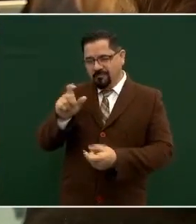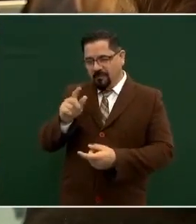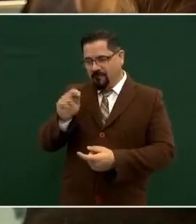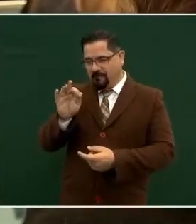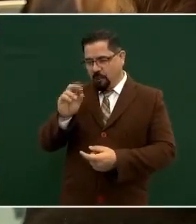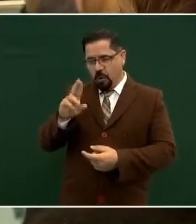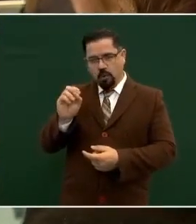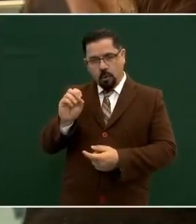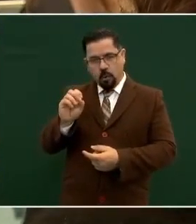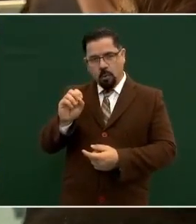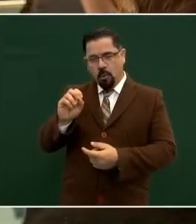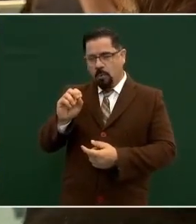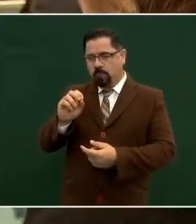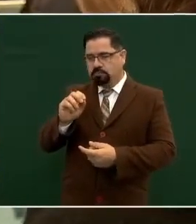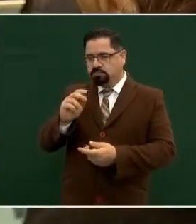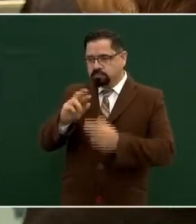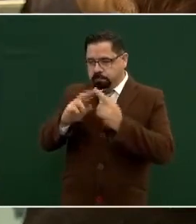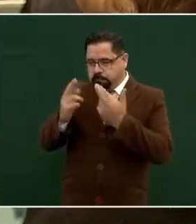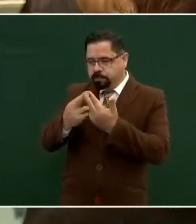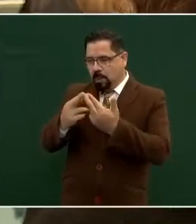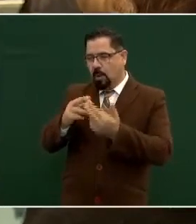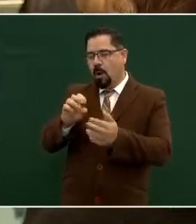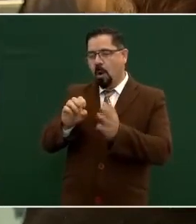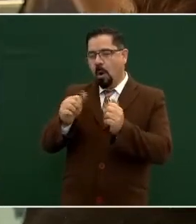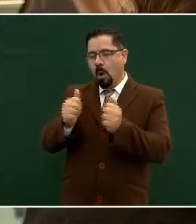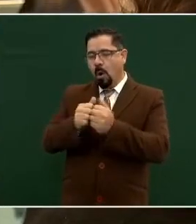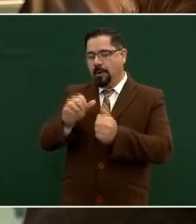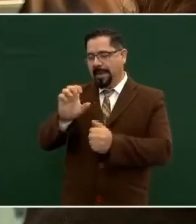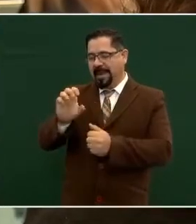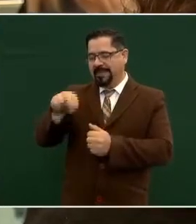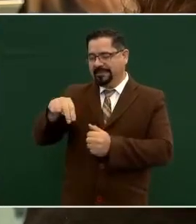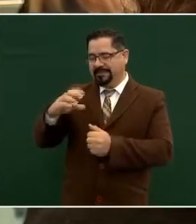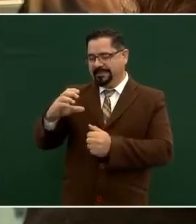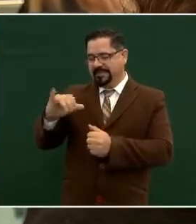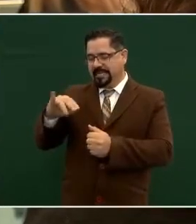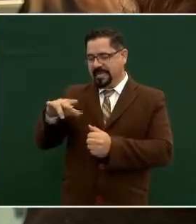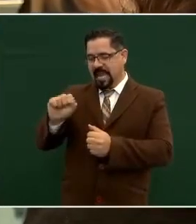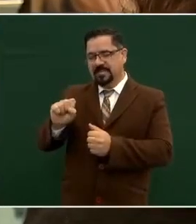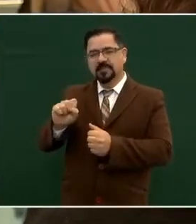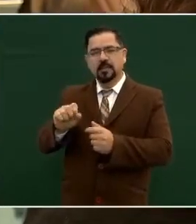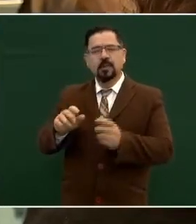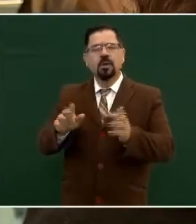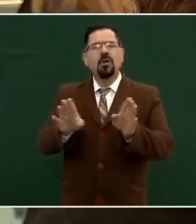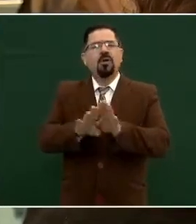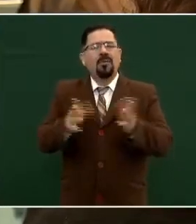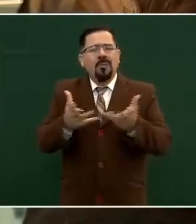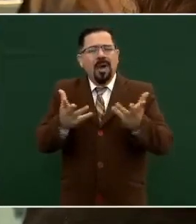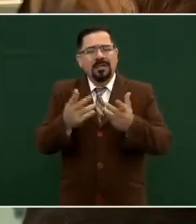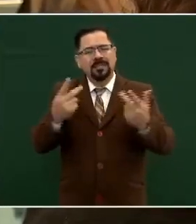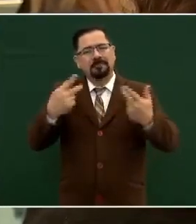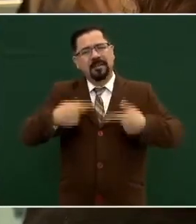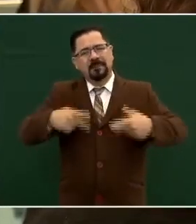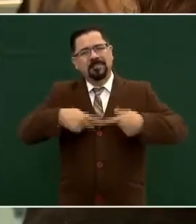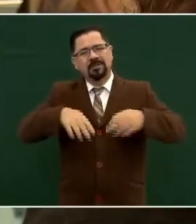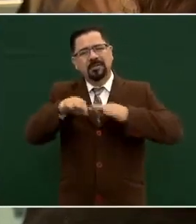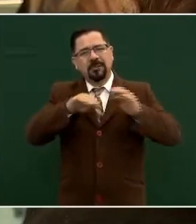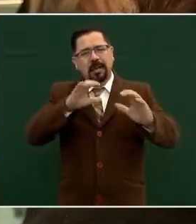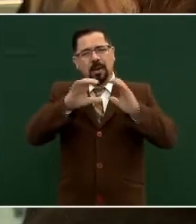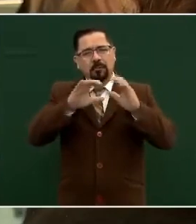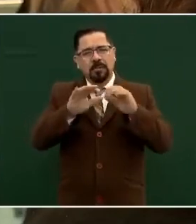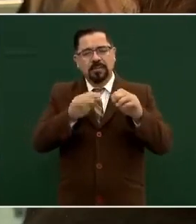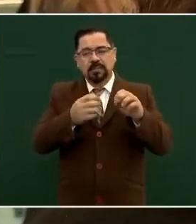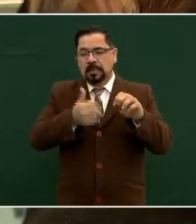tiene algún resultado de cómo se podría mejorar el mecanismo de protección, sobre todo para los periodistas de los estados, que son los que se ven